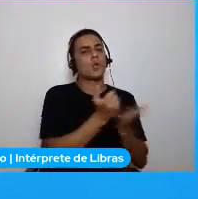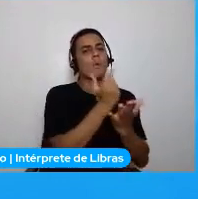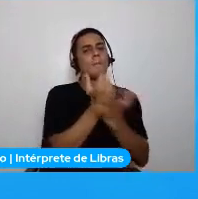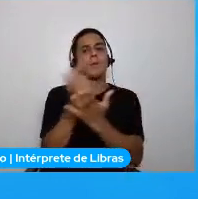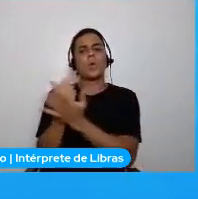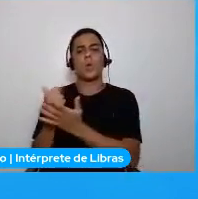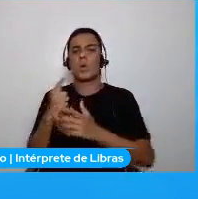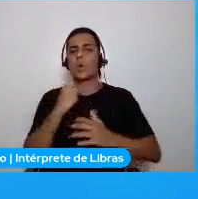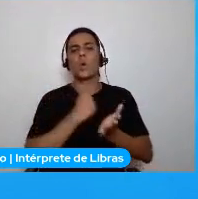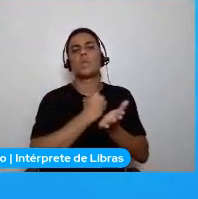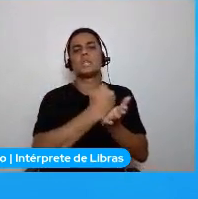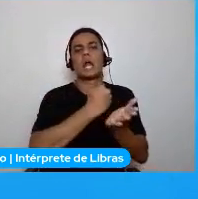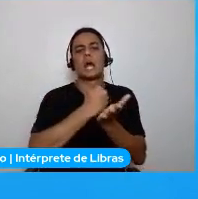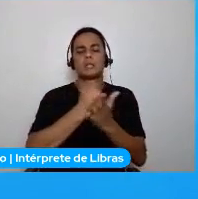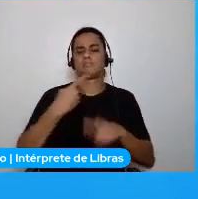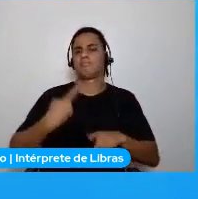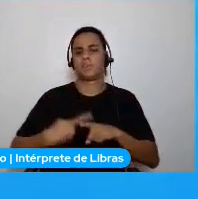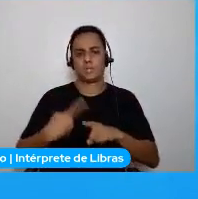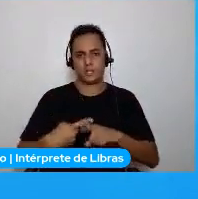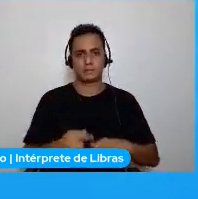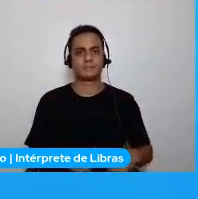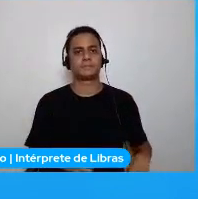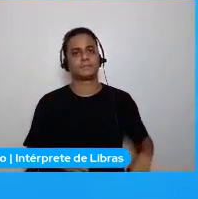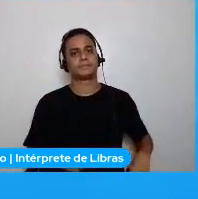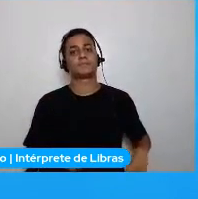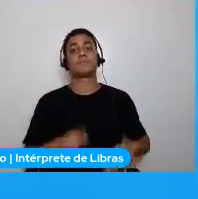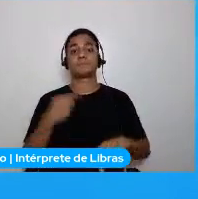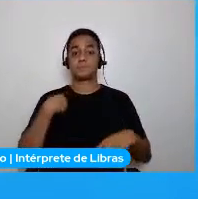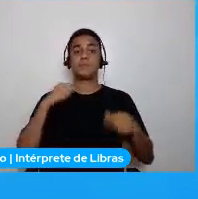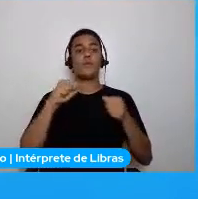de los contratos. Entonces